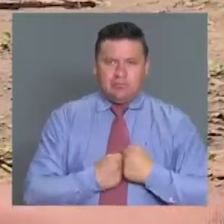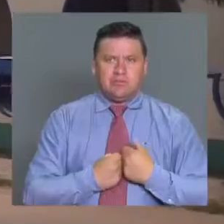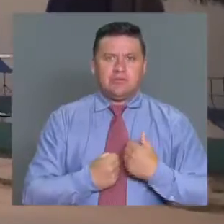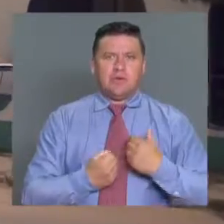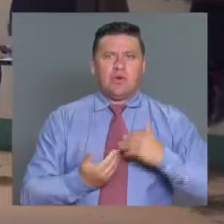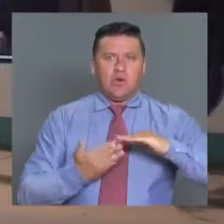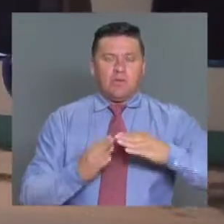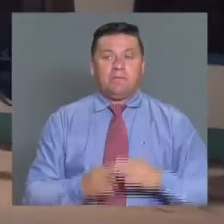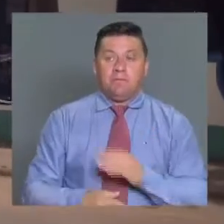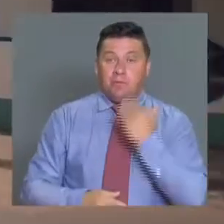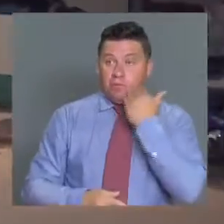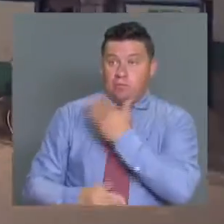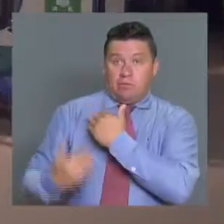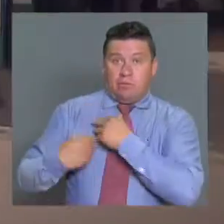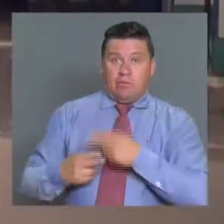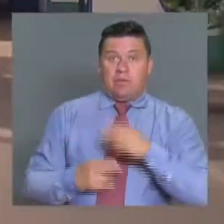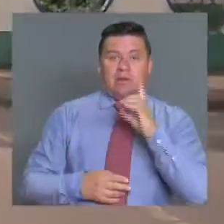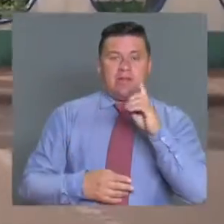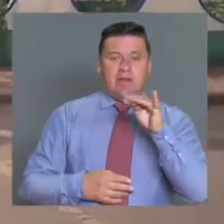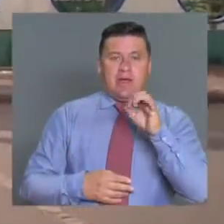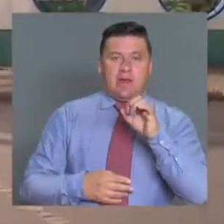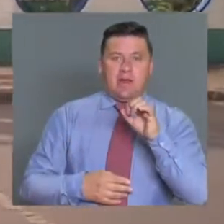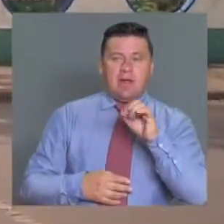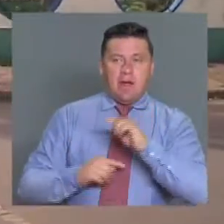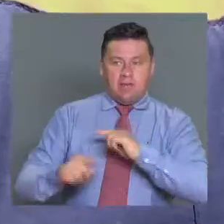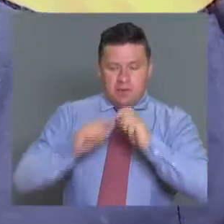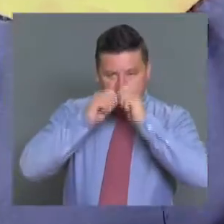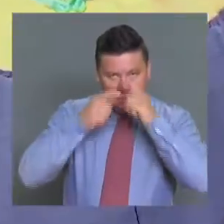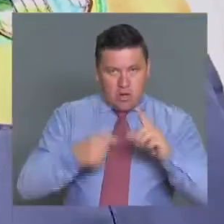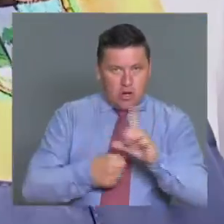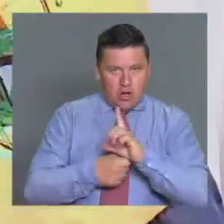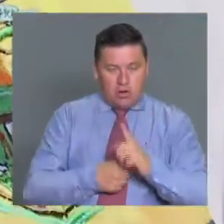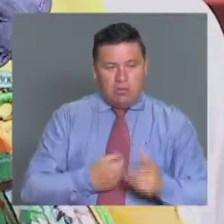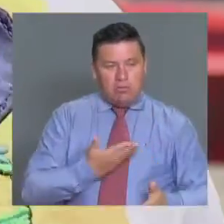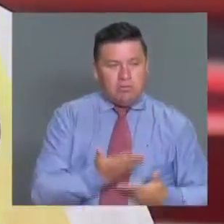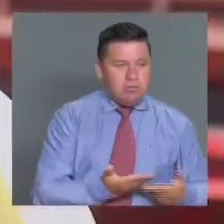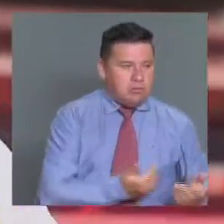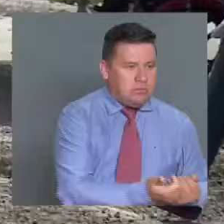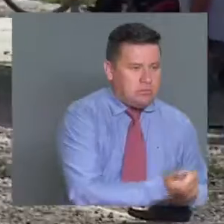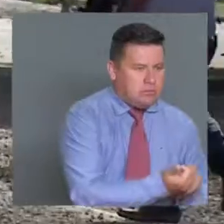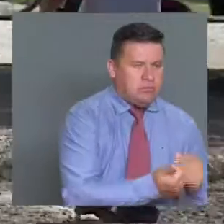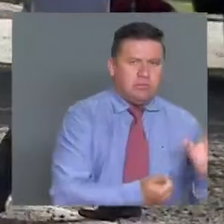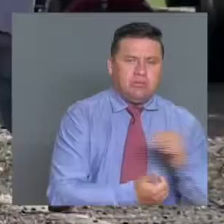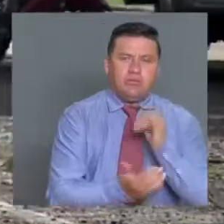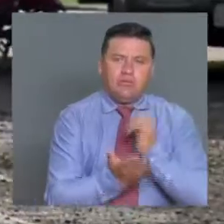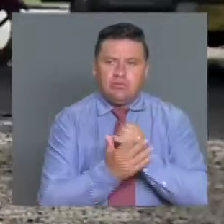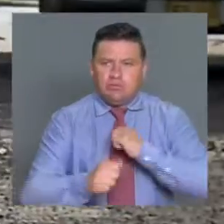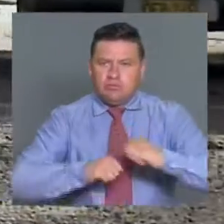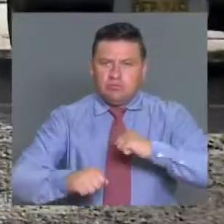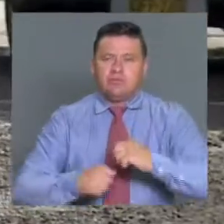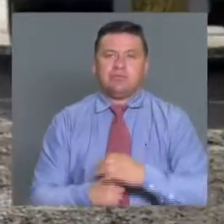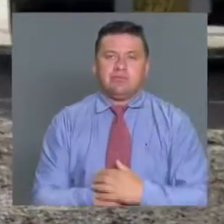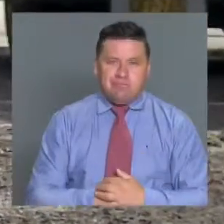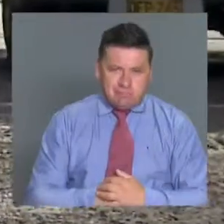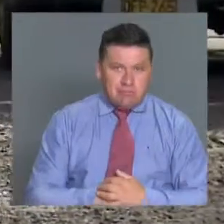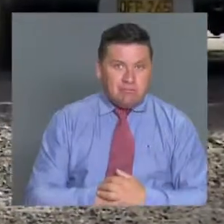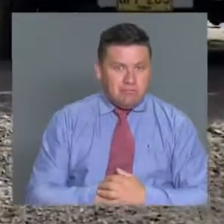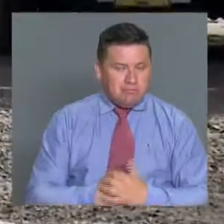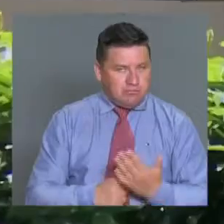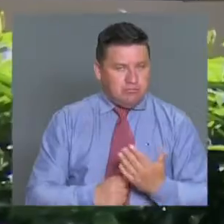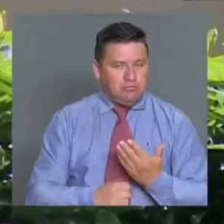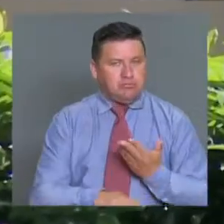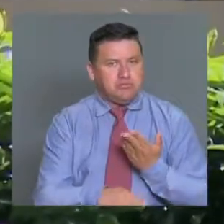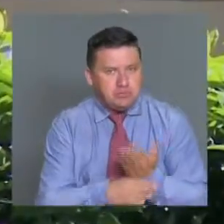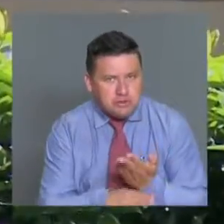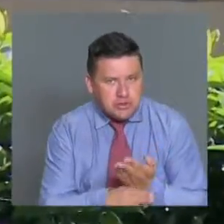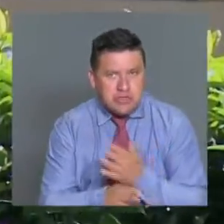parte comunal diana desde su rol en administración local ha contribuido a las organizaciones de todas las juntas de acción comunal llevando